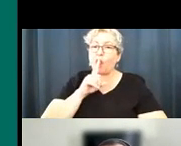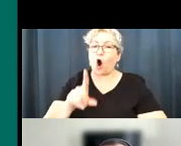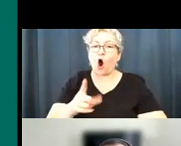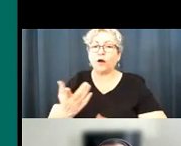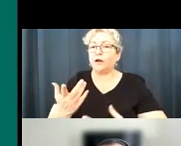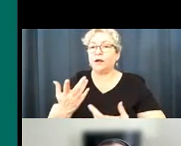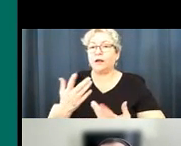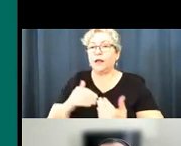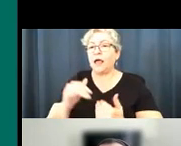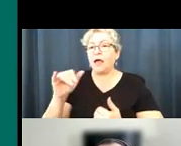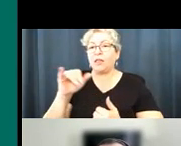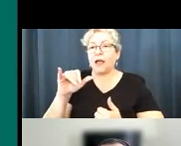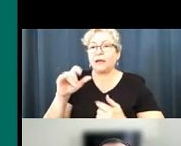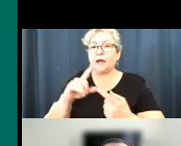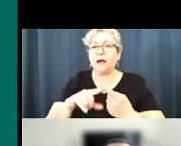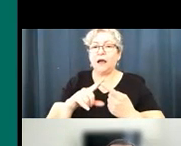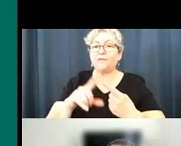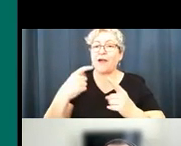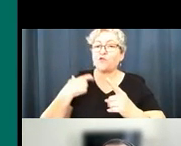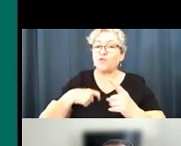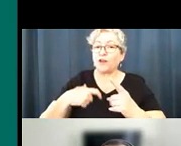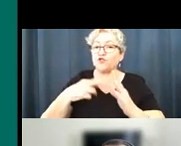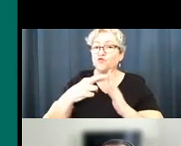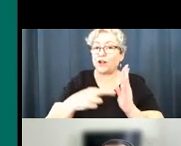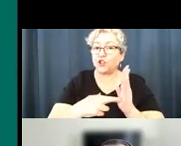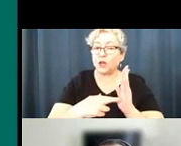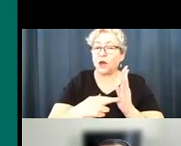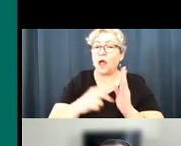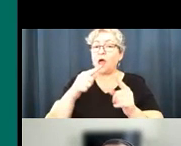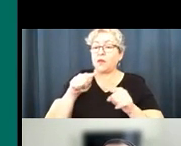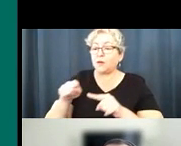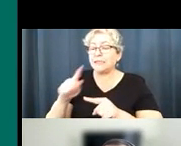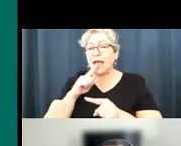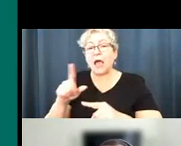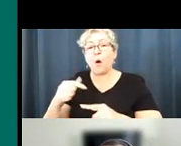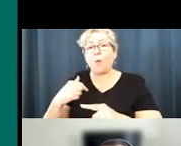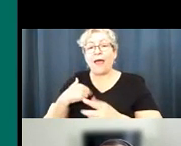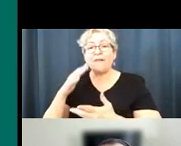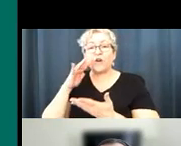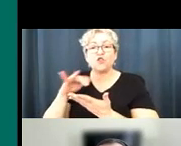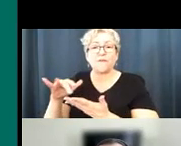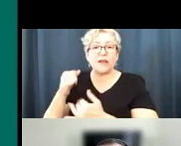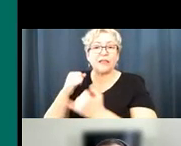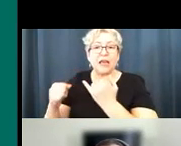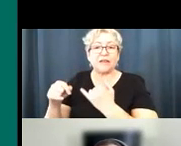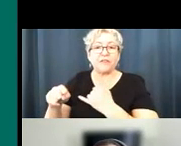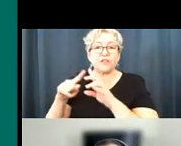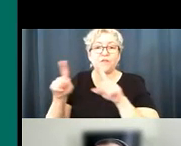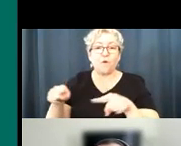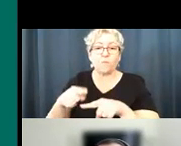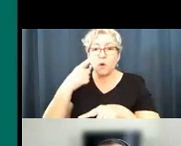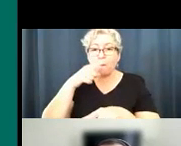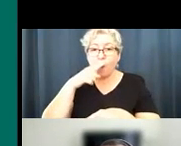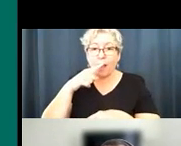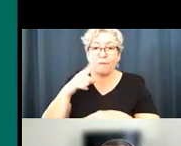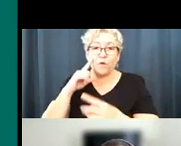formulario de registro y tiene un enlace, díganos cómo le gustó este formulario. Es una buena manera de recibir